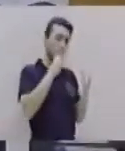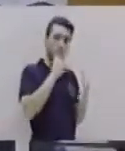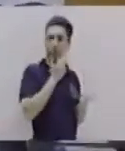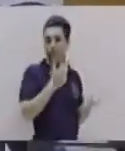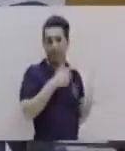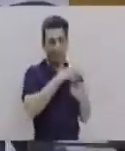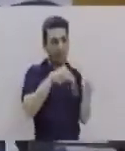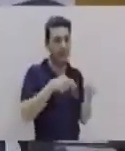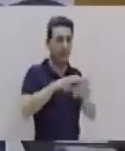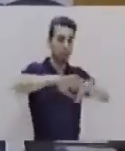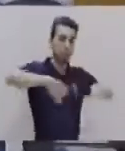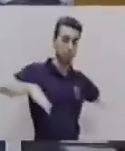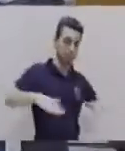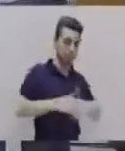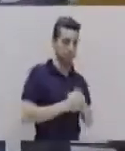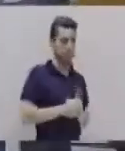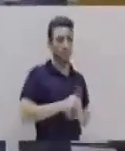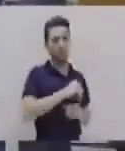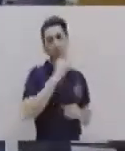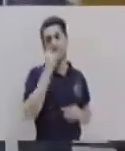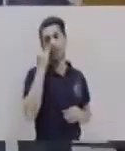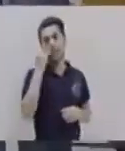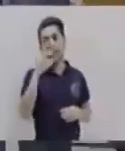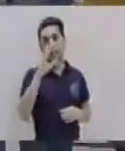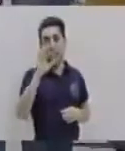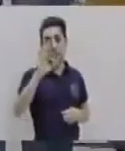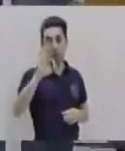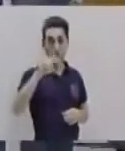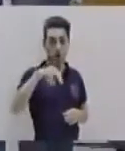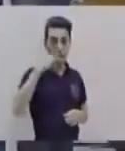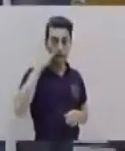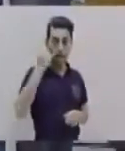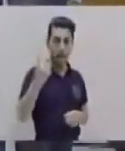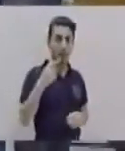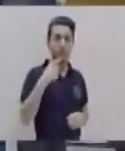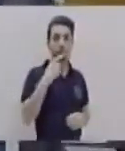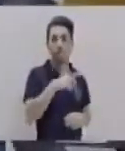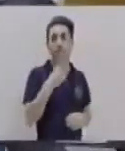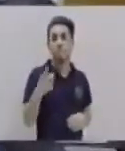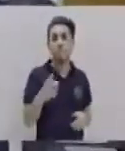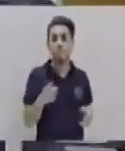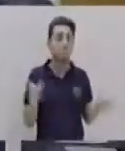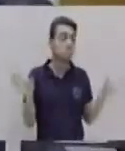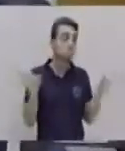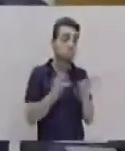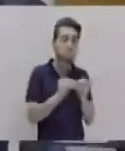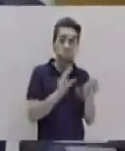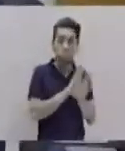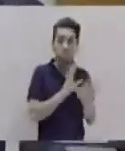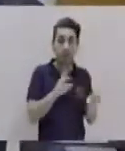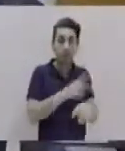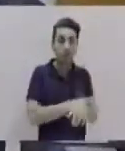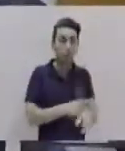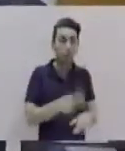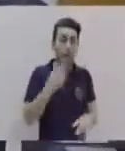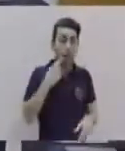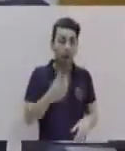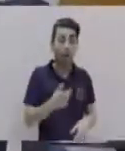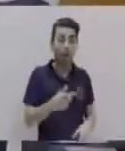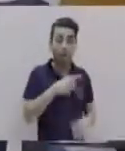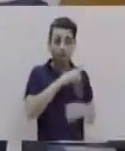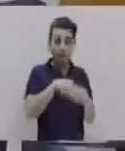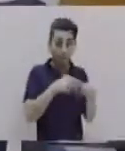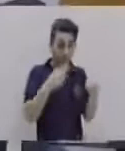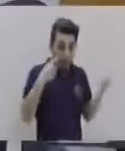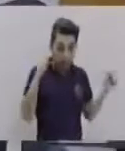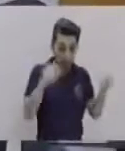lugar. Ironía, porque al finalizar la historia se cierra con un diálogo de Fray Lorenzo. Cuando las familias encuentran